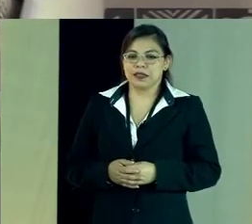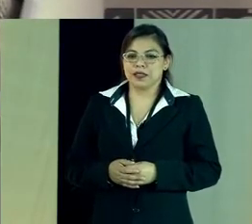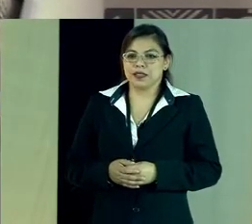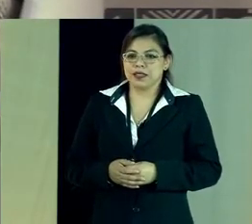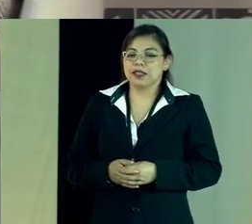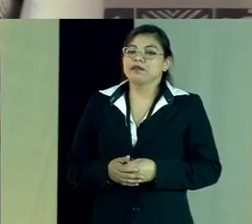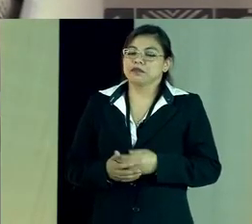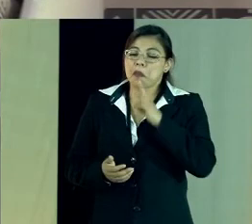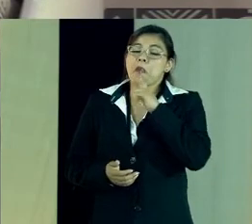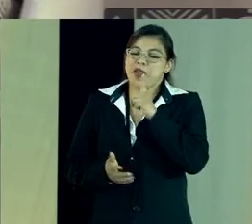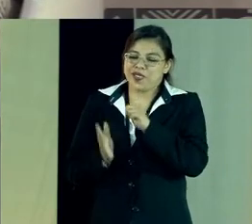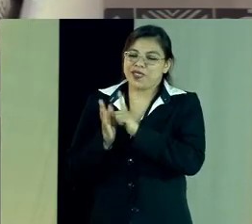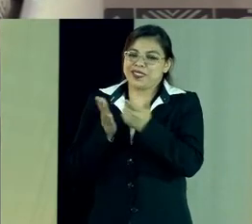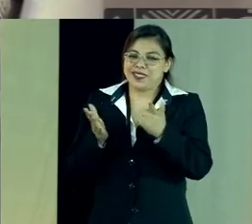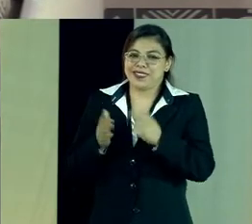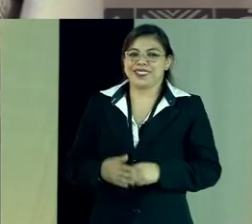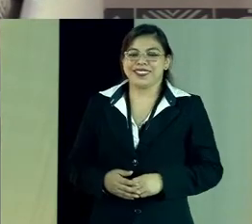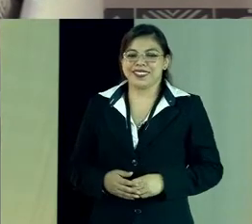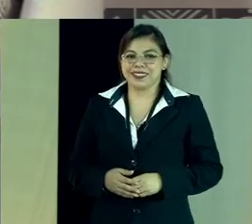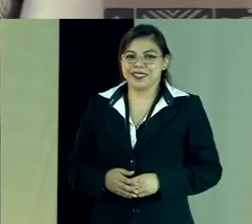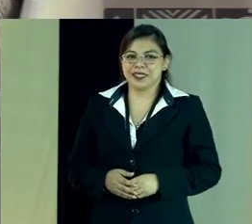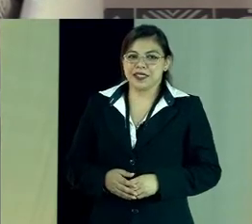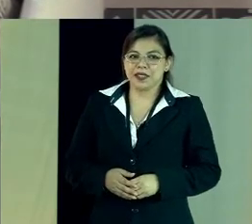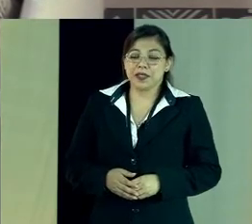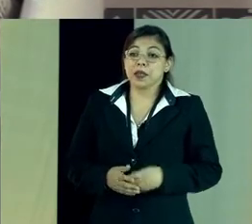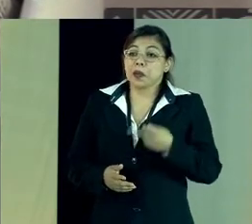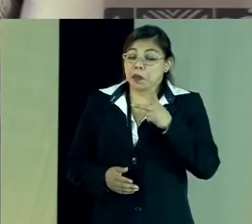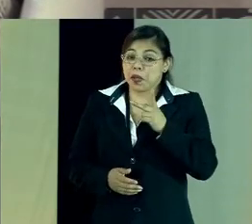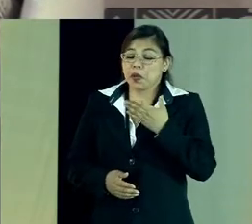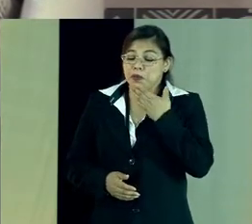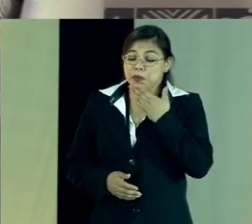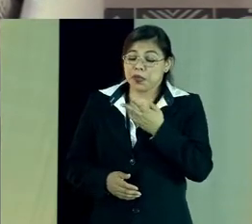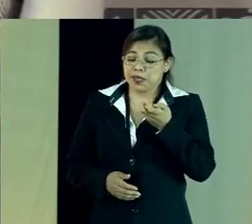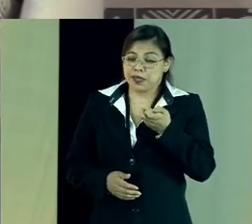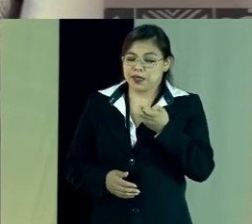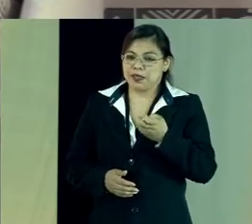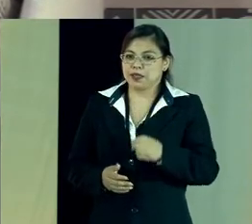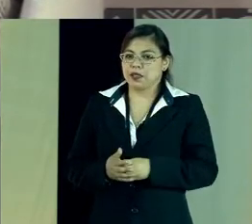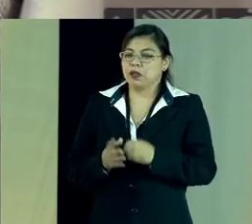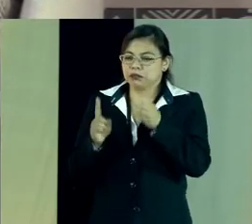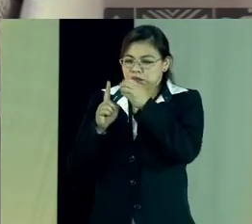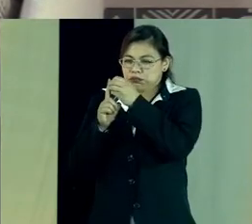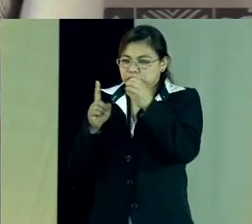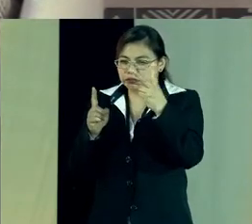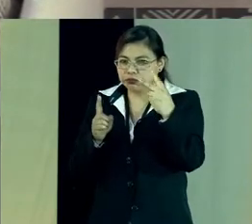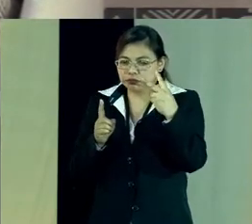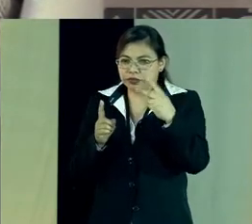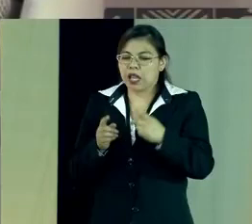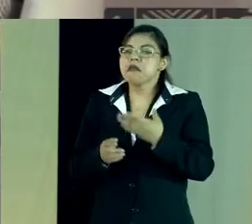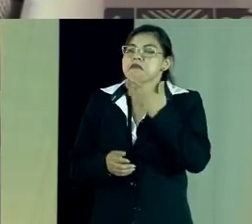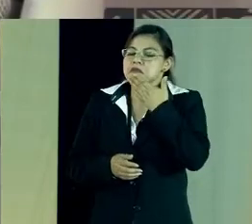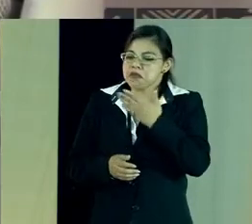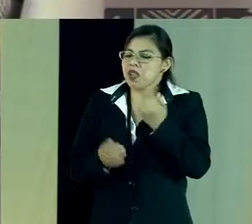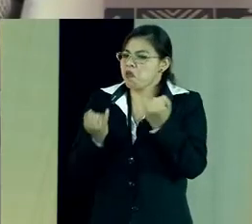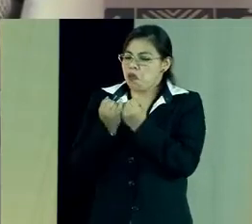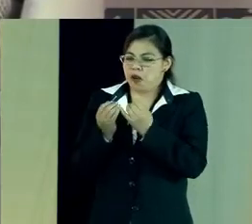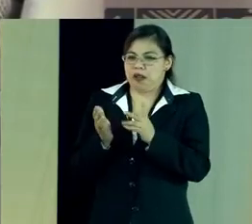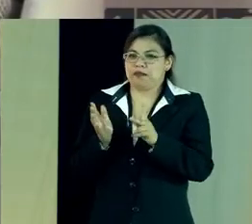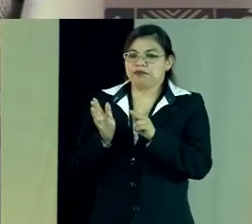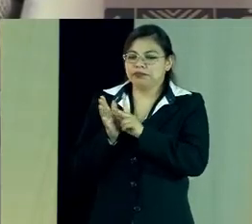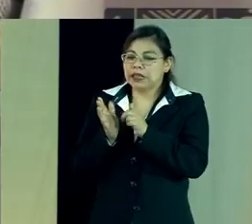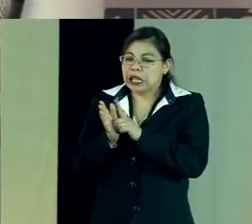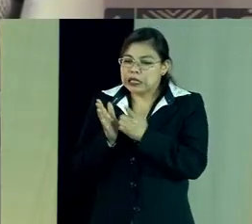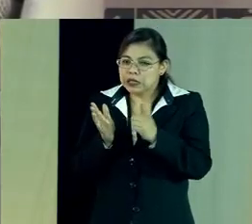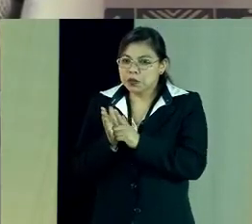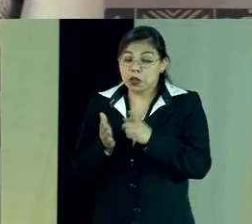y es mejor el libro dice paloma pero pero ven la serie también que es muy justa con el libro y r va a estar